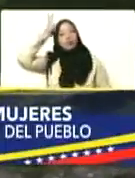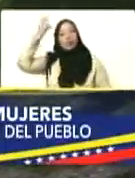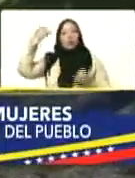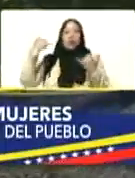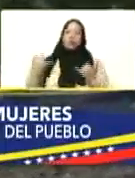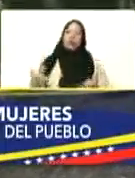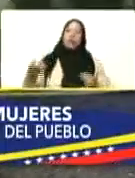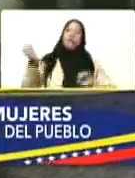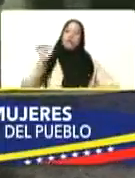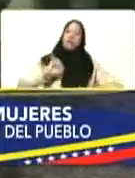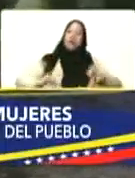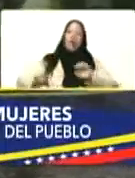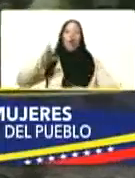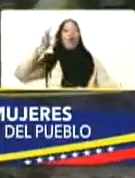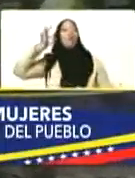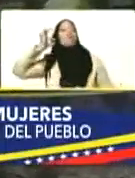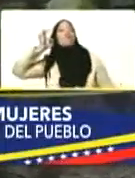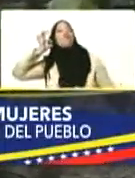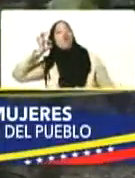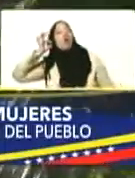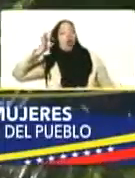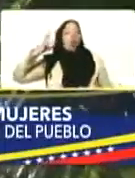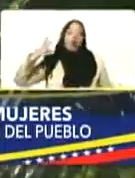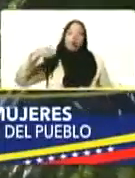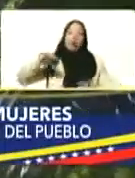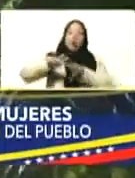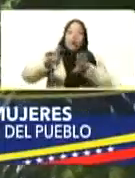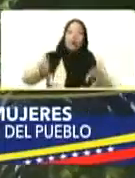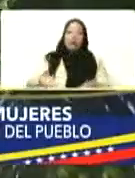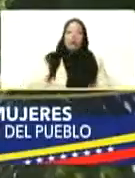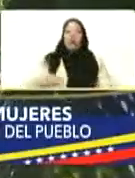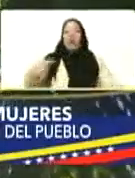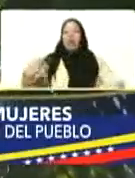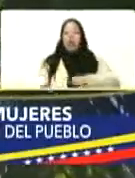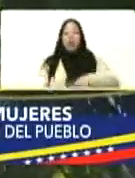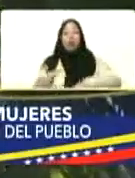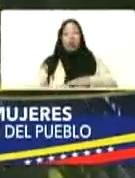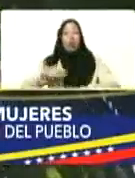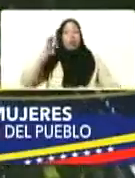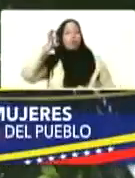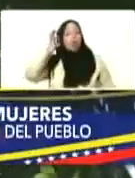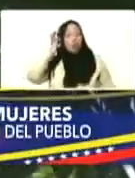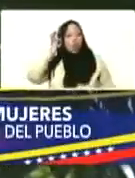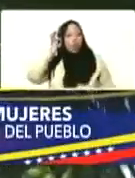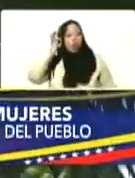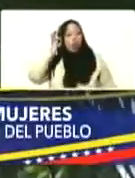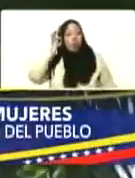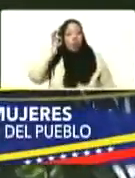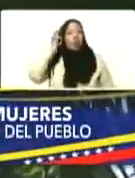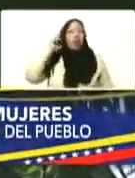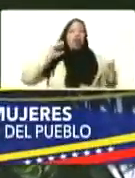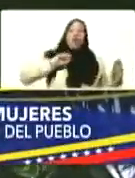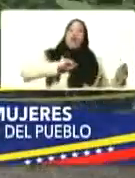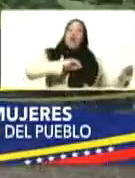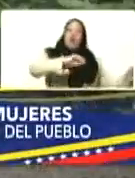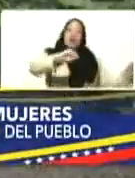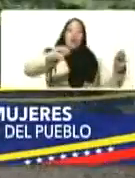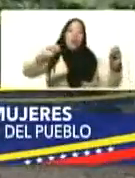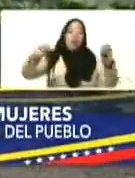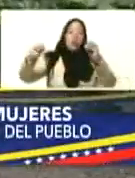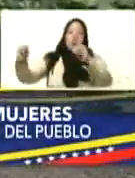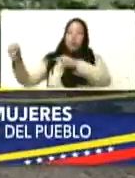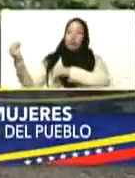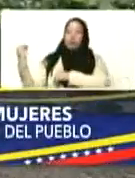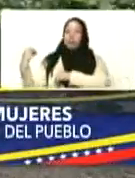representando el Frente de Mujeres Campesinas Revolucionarias de Venezuela. Y le pido, presidente, que nos